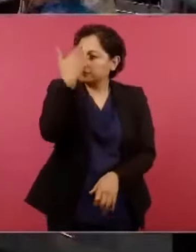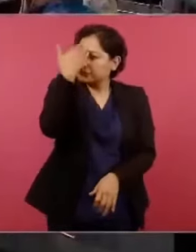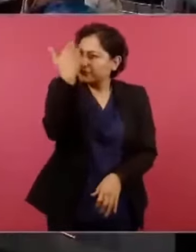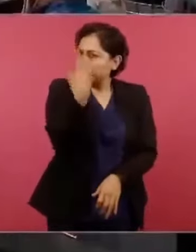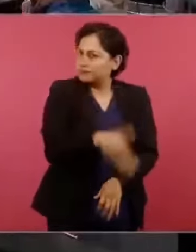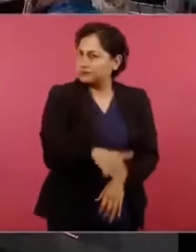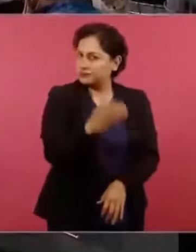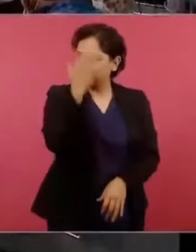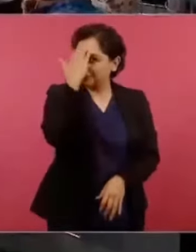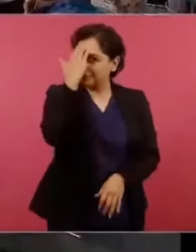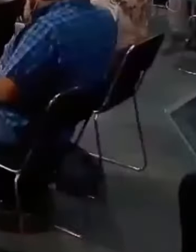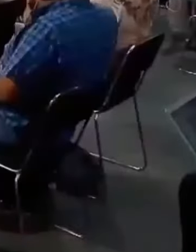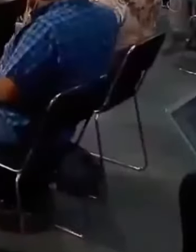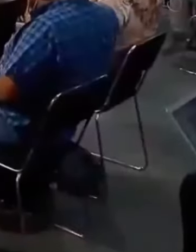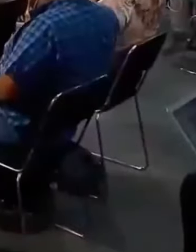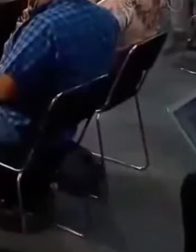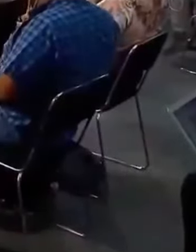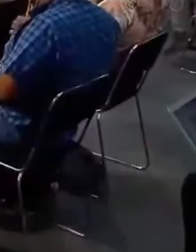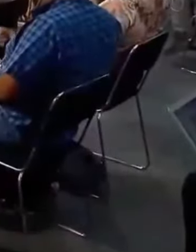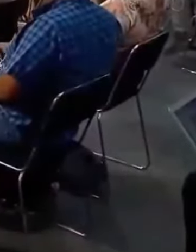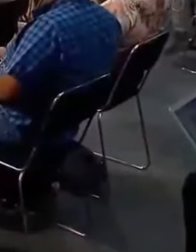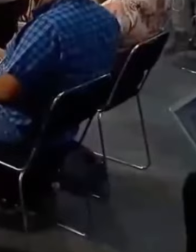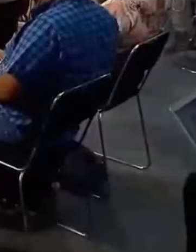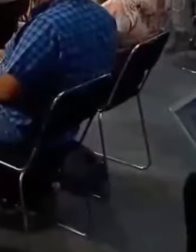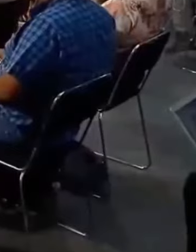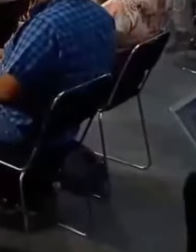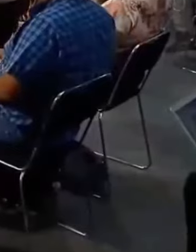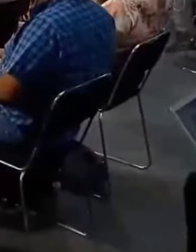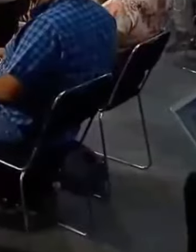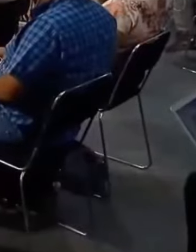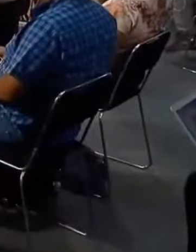Y que ya no se enojen tanto, sino